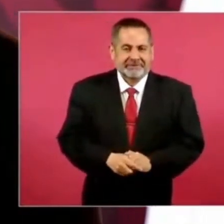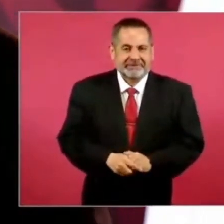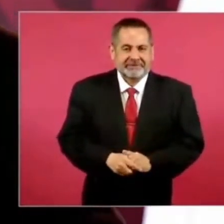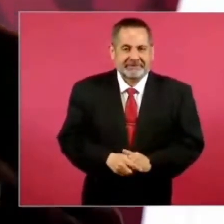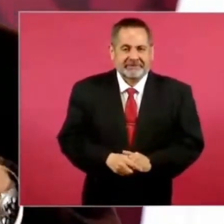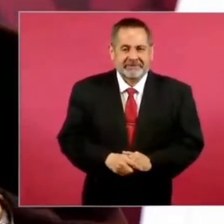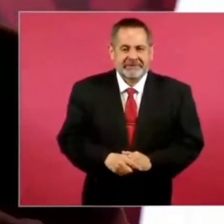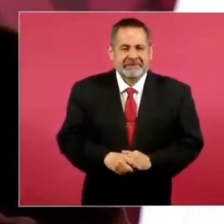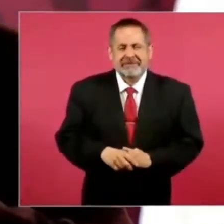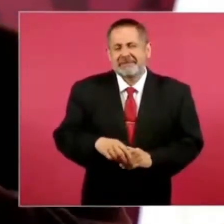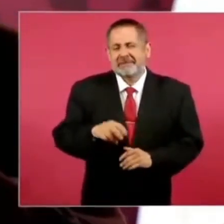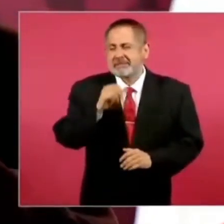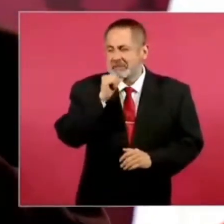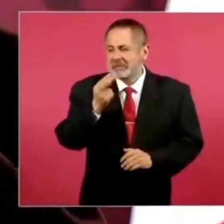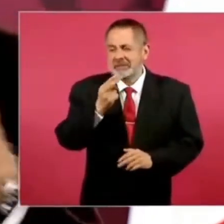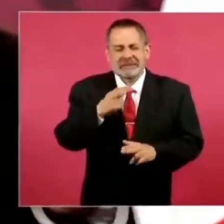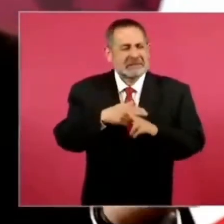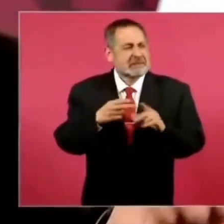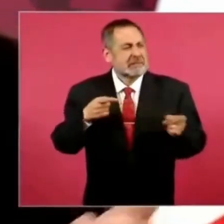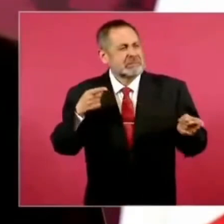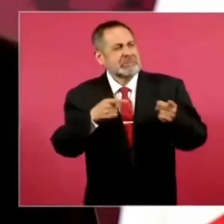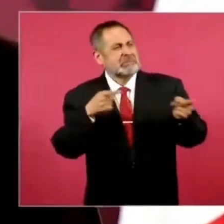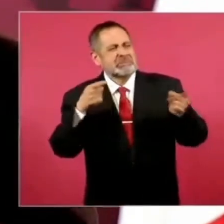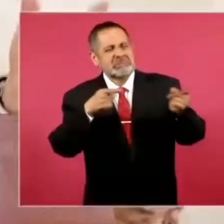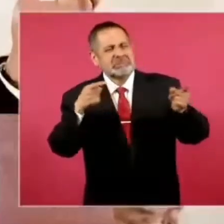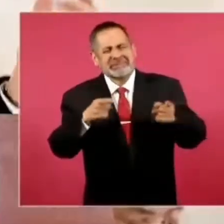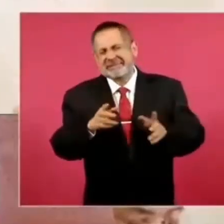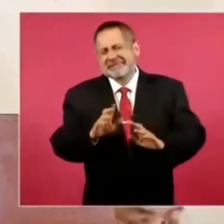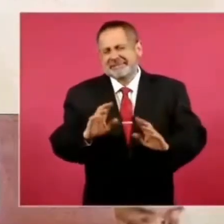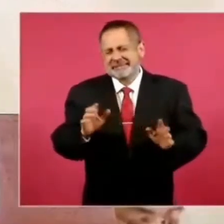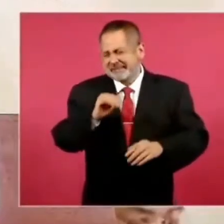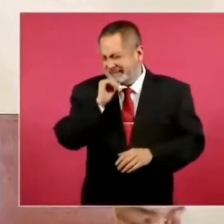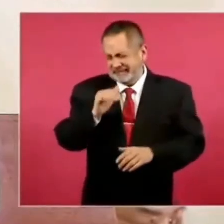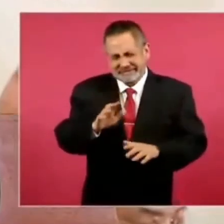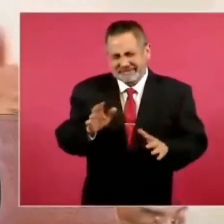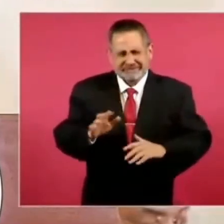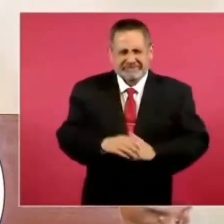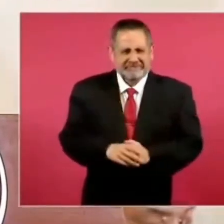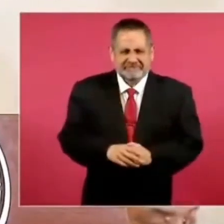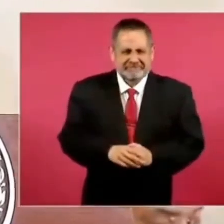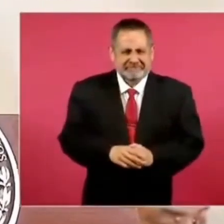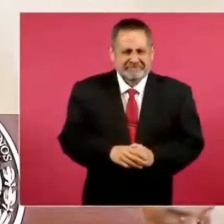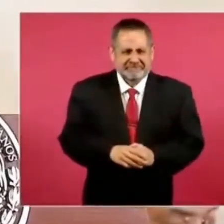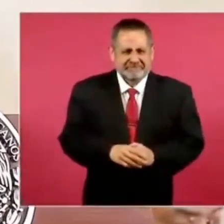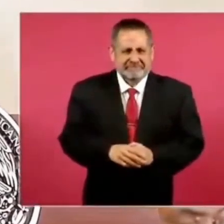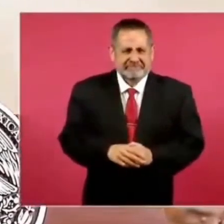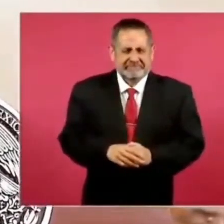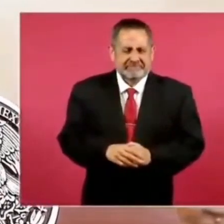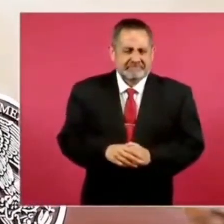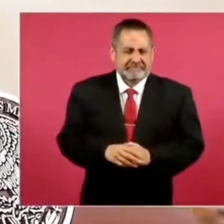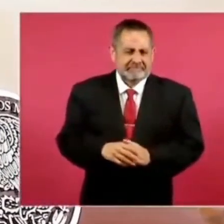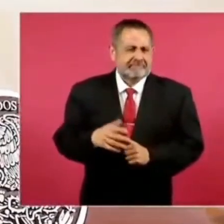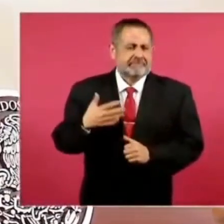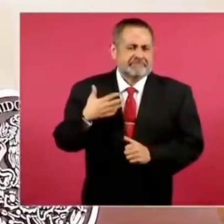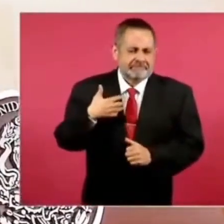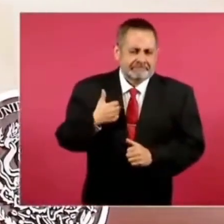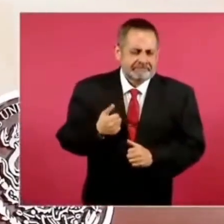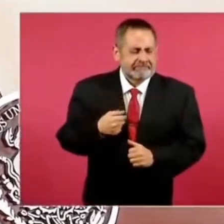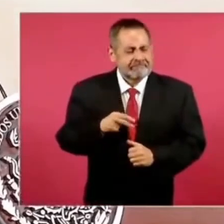Ni insultarse ni nada por el estilo, no. Nada más es entender, pues